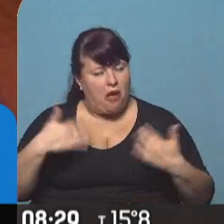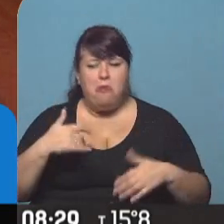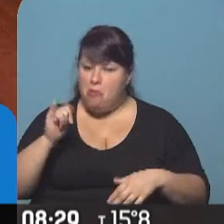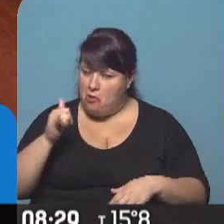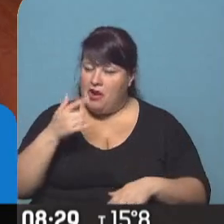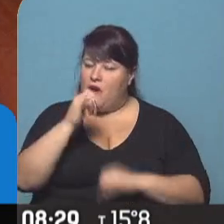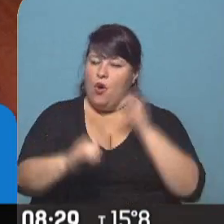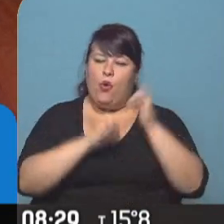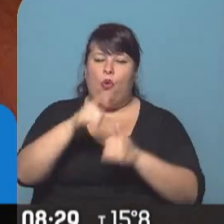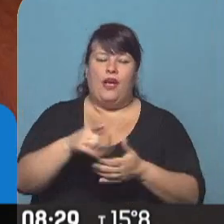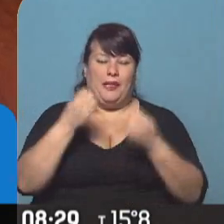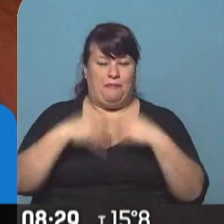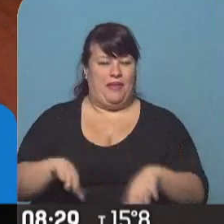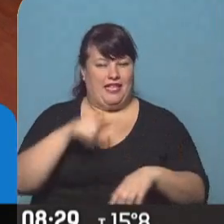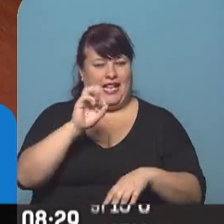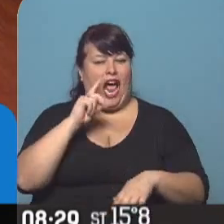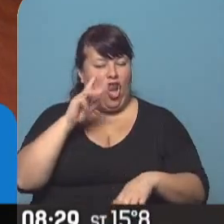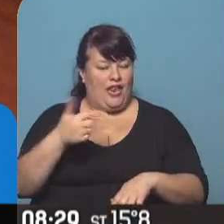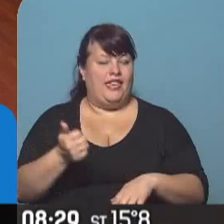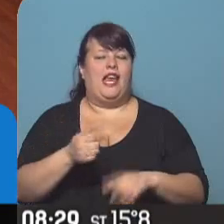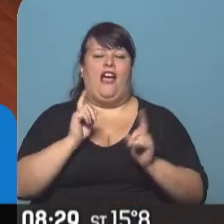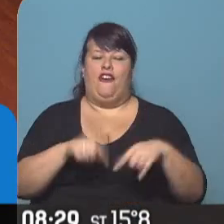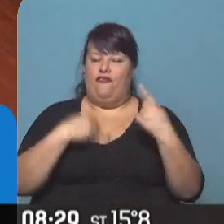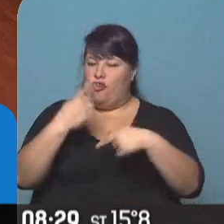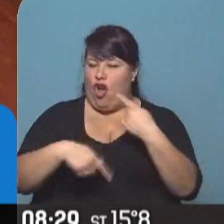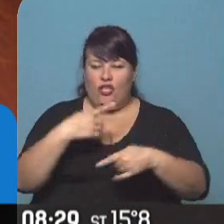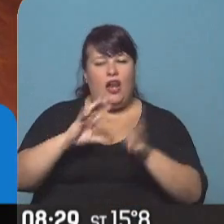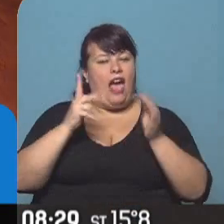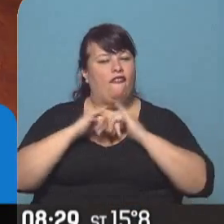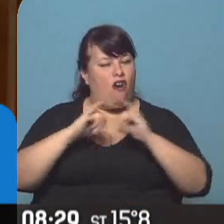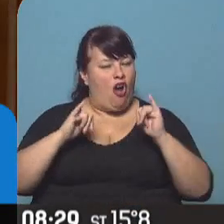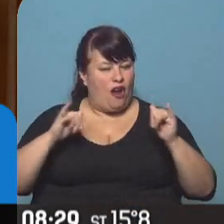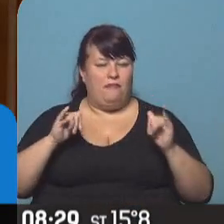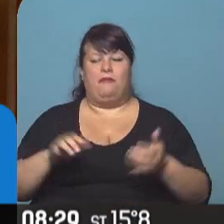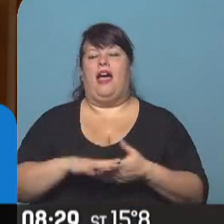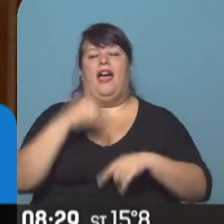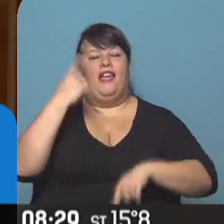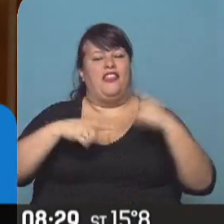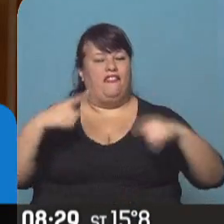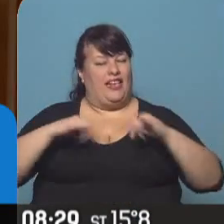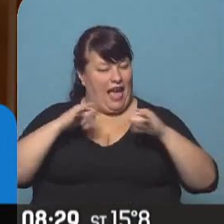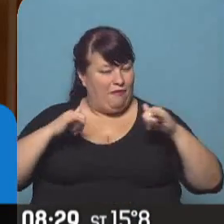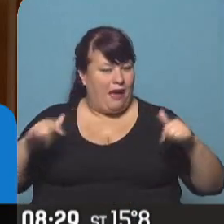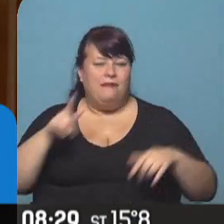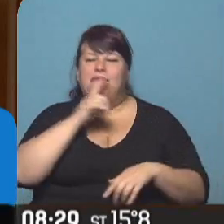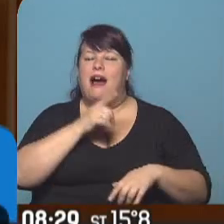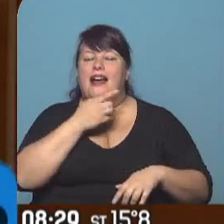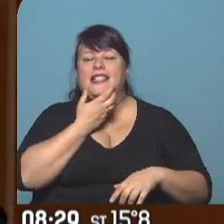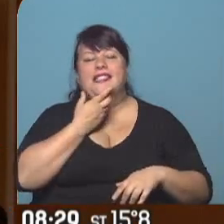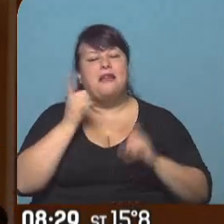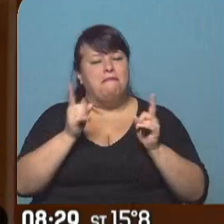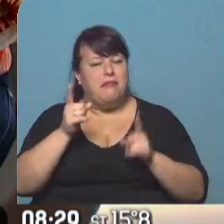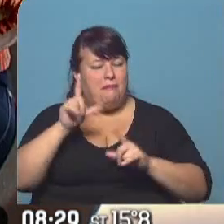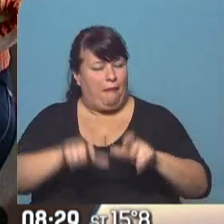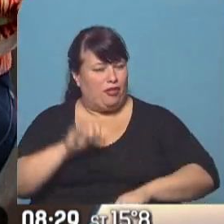recién te está acabar bien comenzamos carolina la continuidad del mensaje de las diferentes campañas de la sedación que siguen siendo los